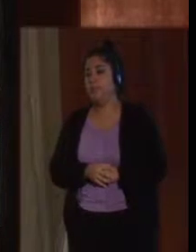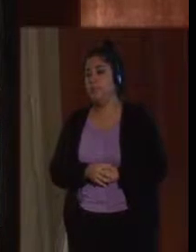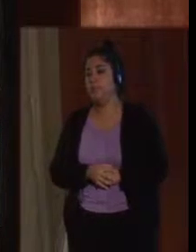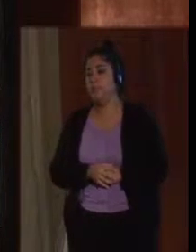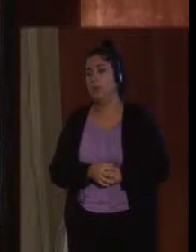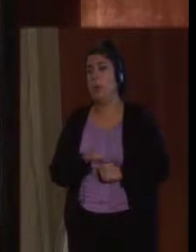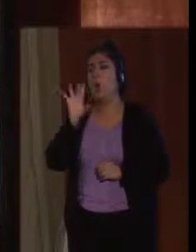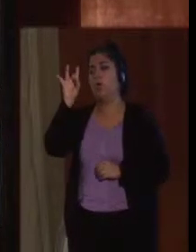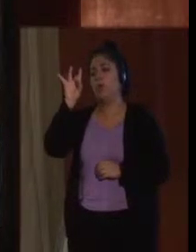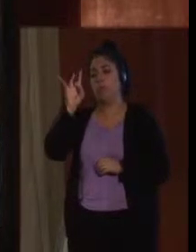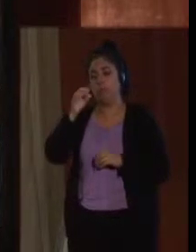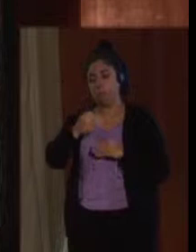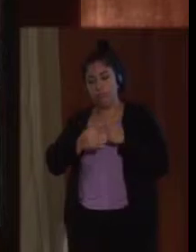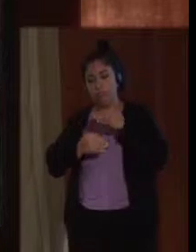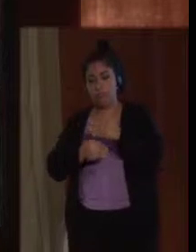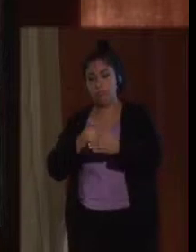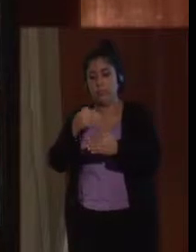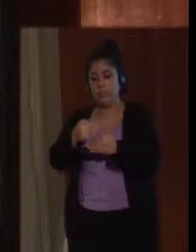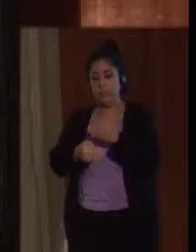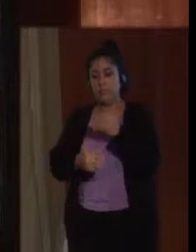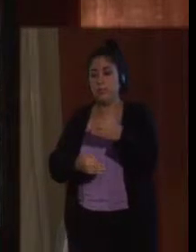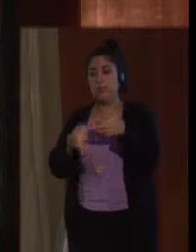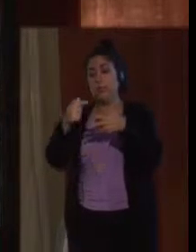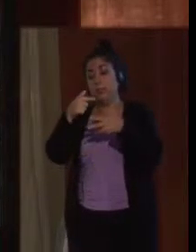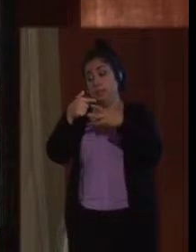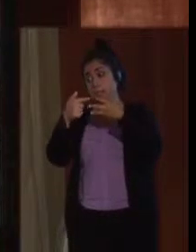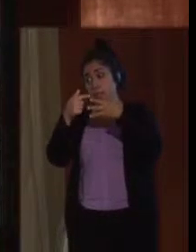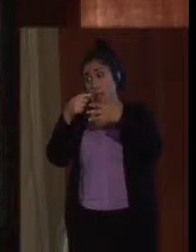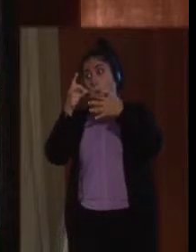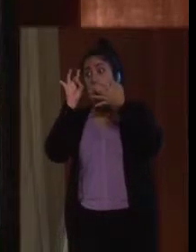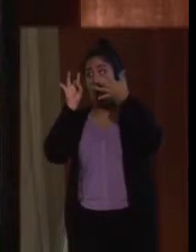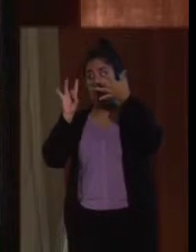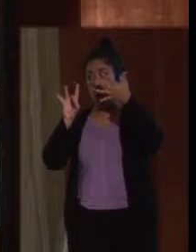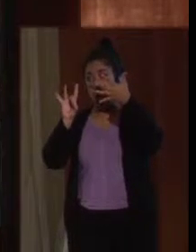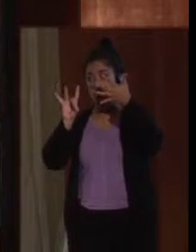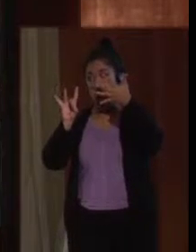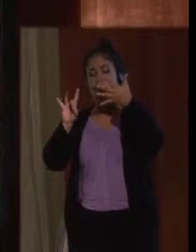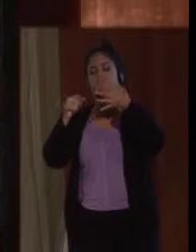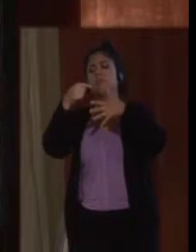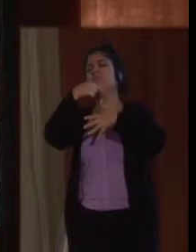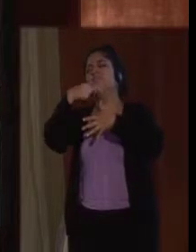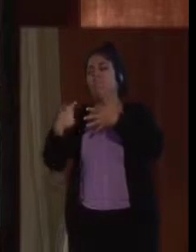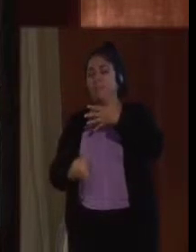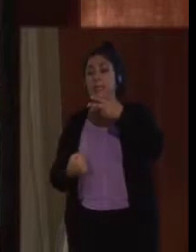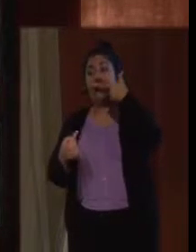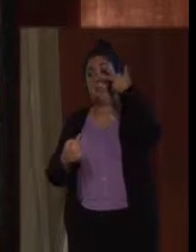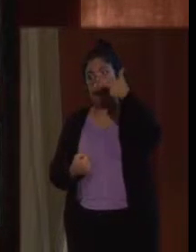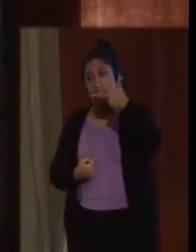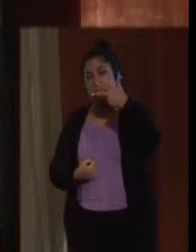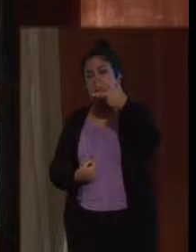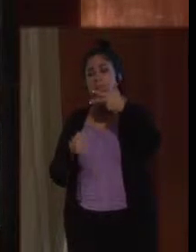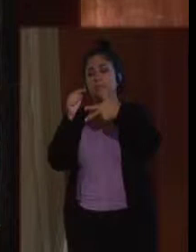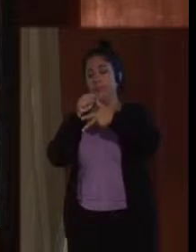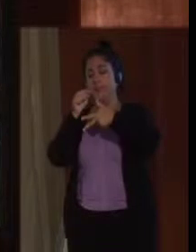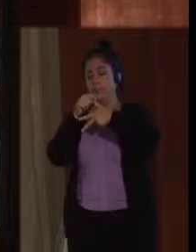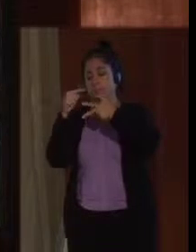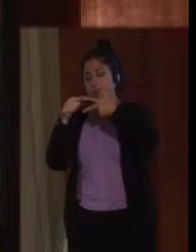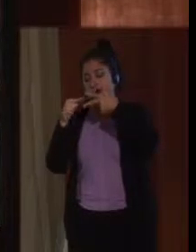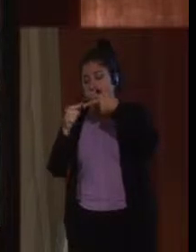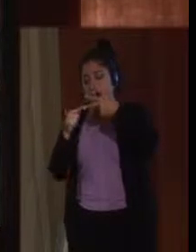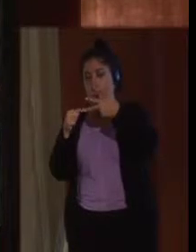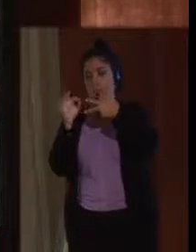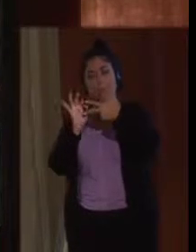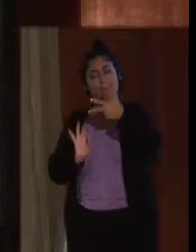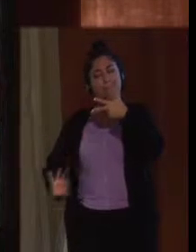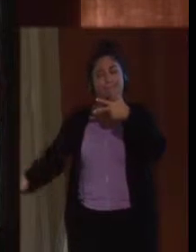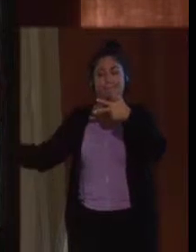central, 3 procesos fundamentales para nosotros, ¿no? Uno son los conceptos, como ya les hice